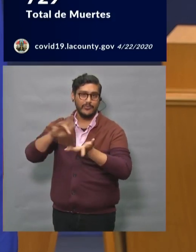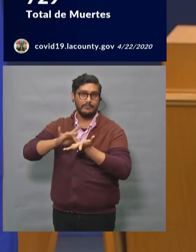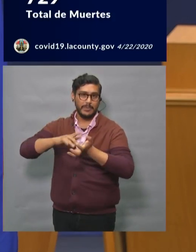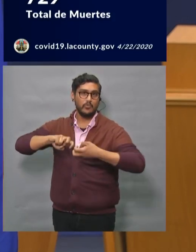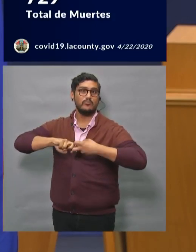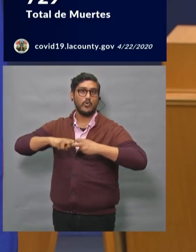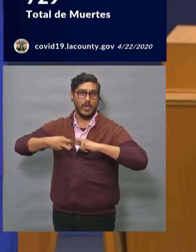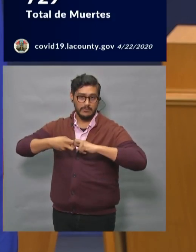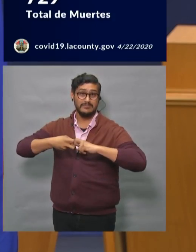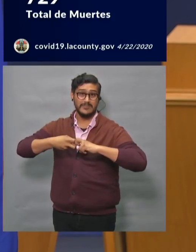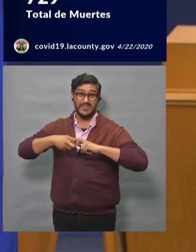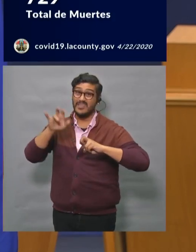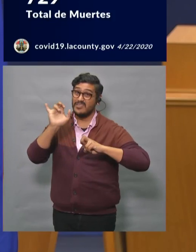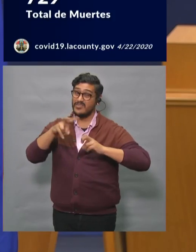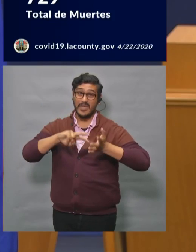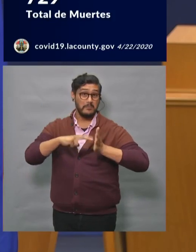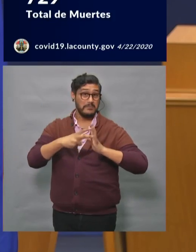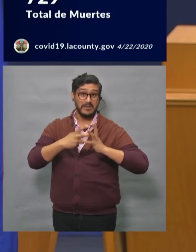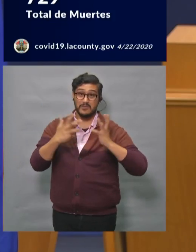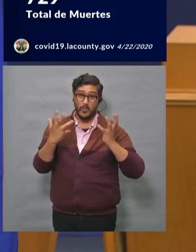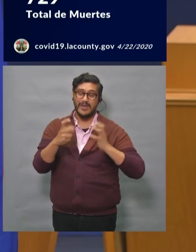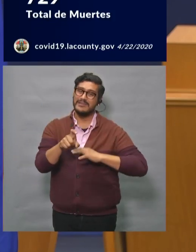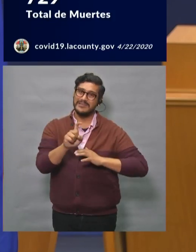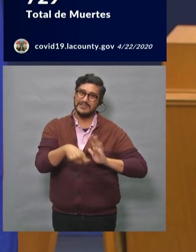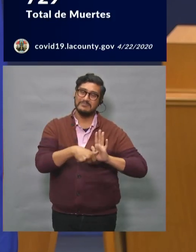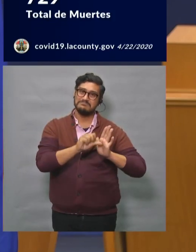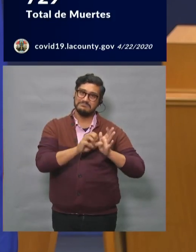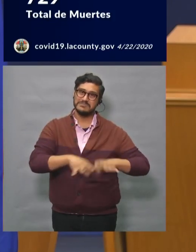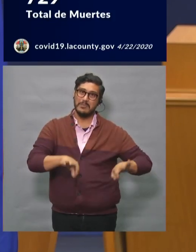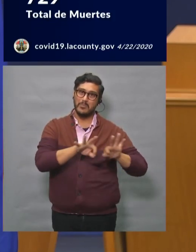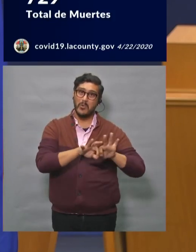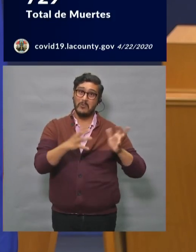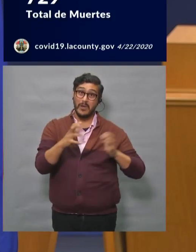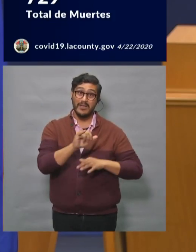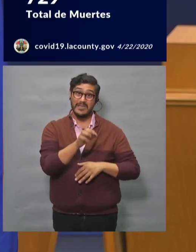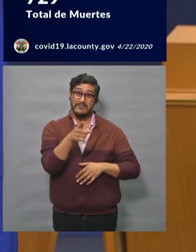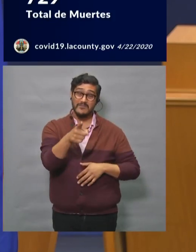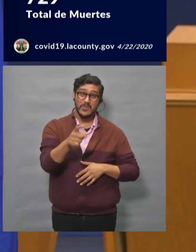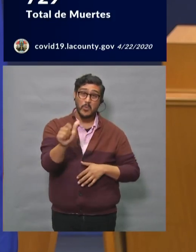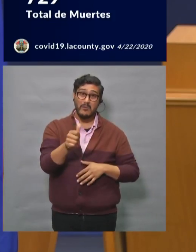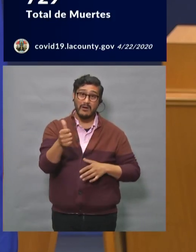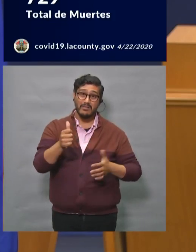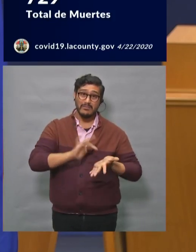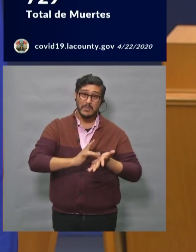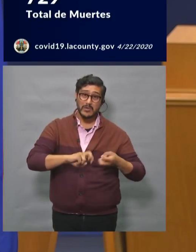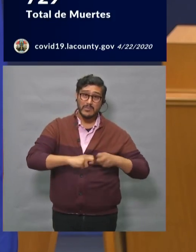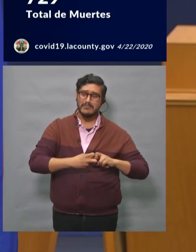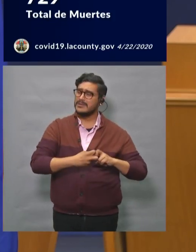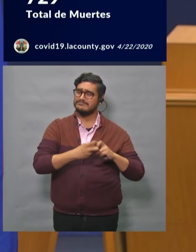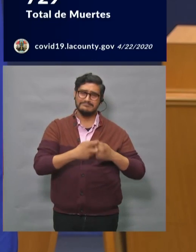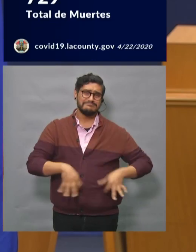que enfatiza la necesidad de que las personas con problemas graves de salud se queden en casa y